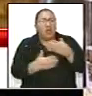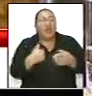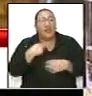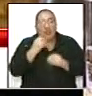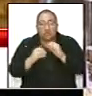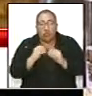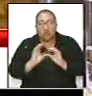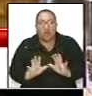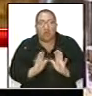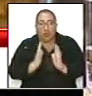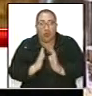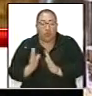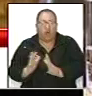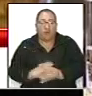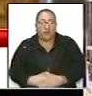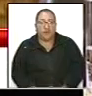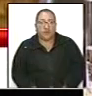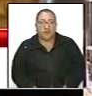¿no?